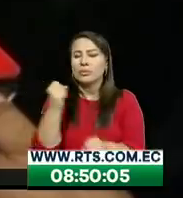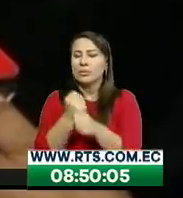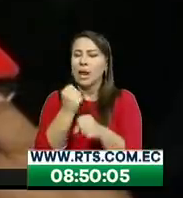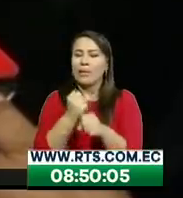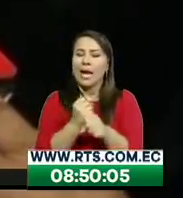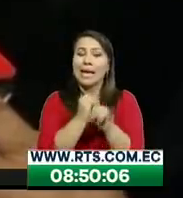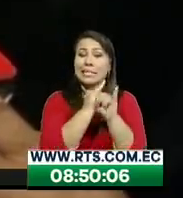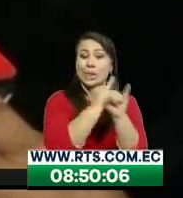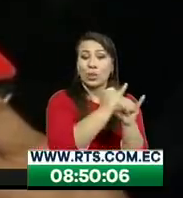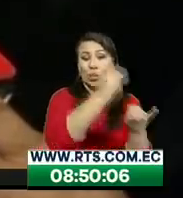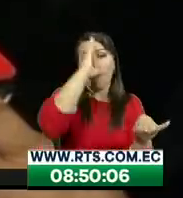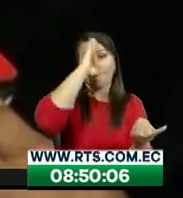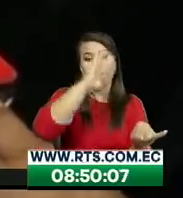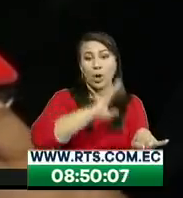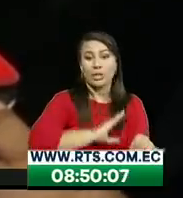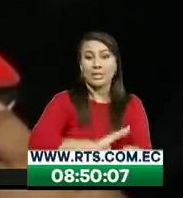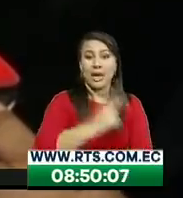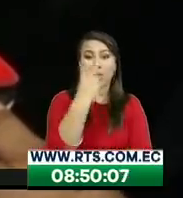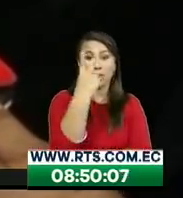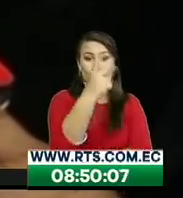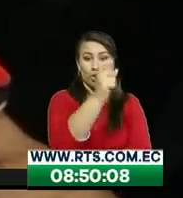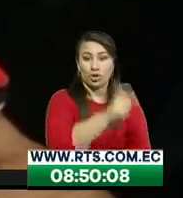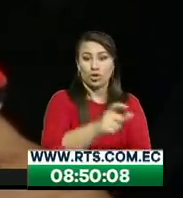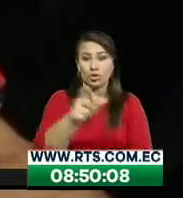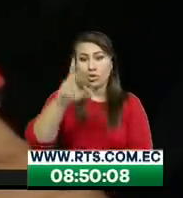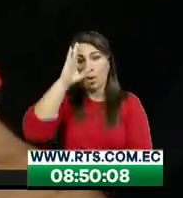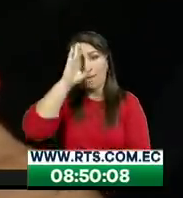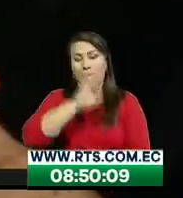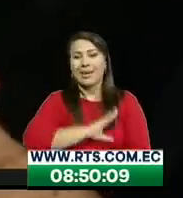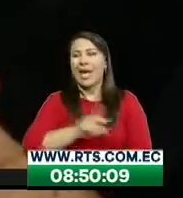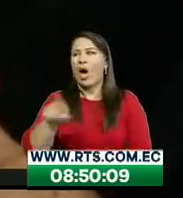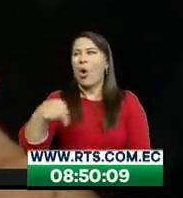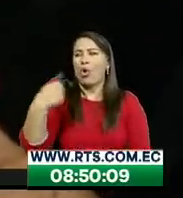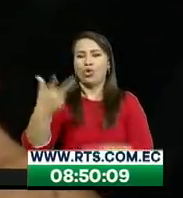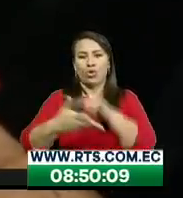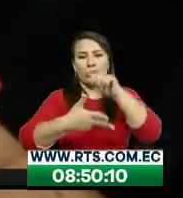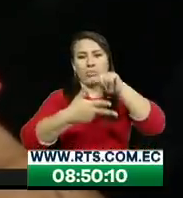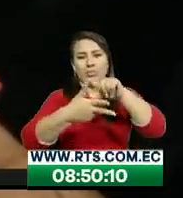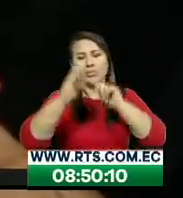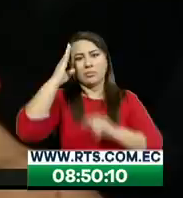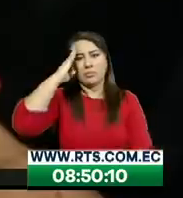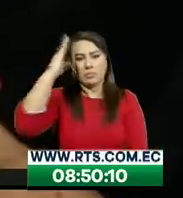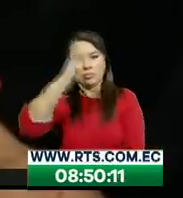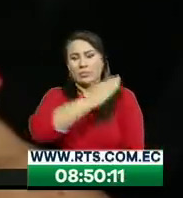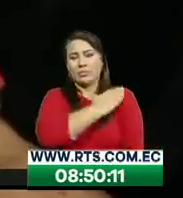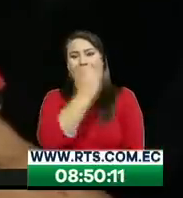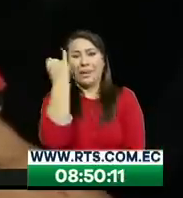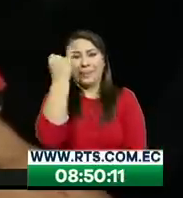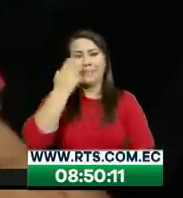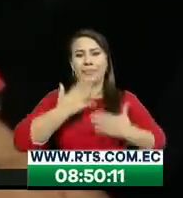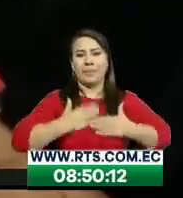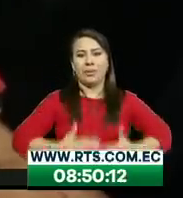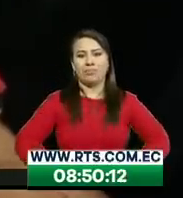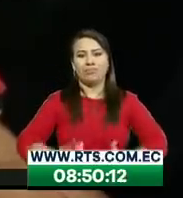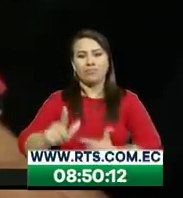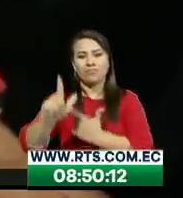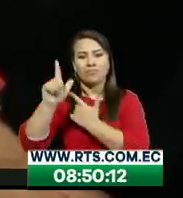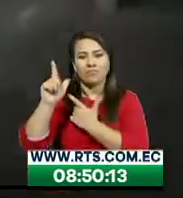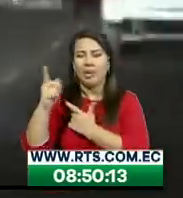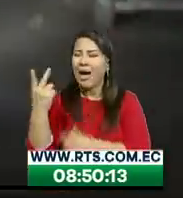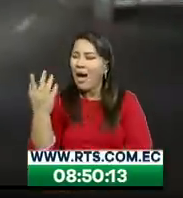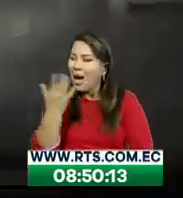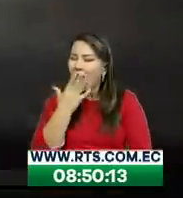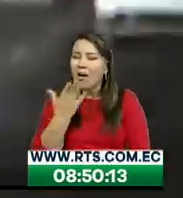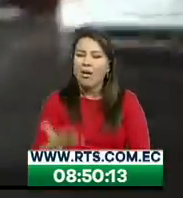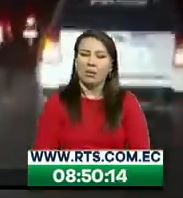de su captura. Se logra ubicar el domicilio de este ciudadano y se procede, aprovechando teníamos todavía el